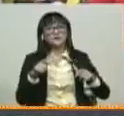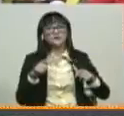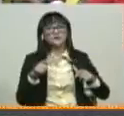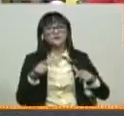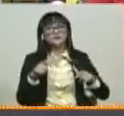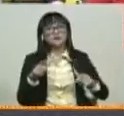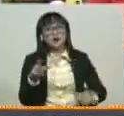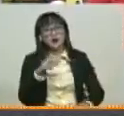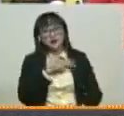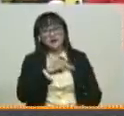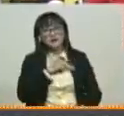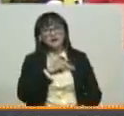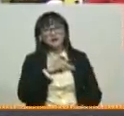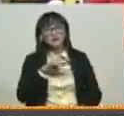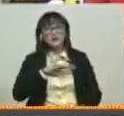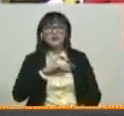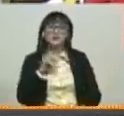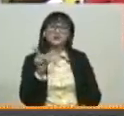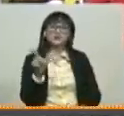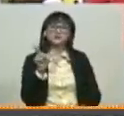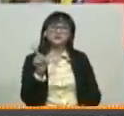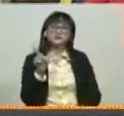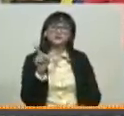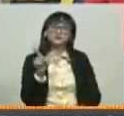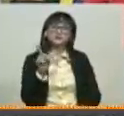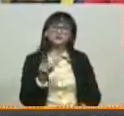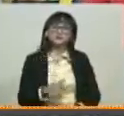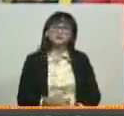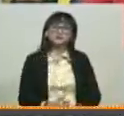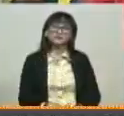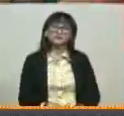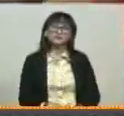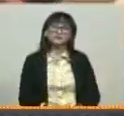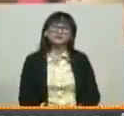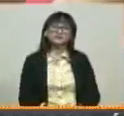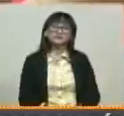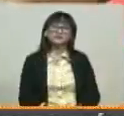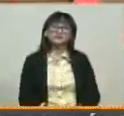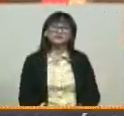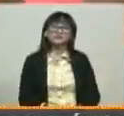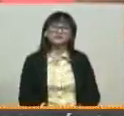carné del Partido Socialista Unido de Venezuela.